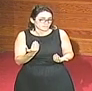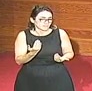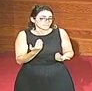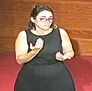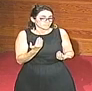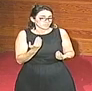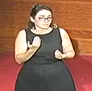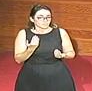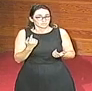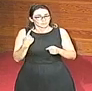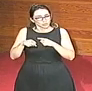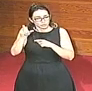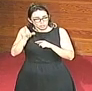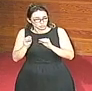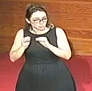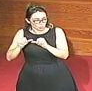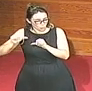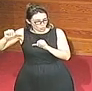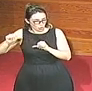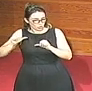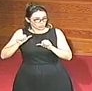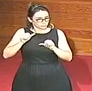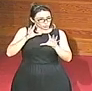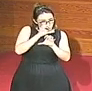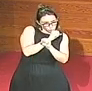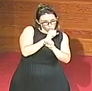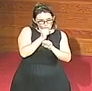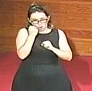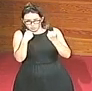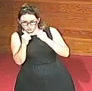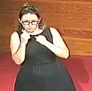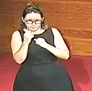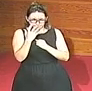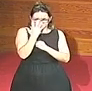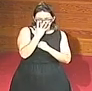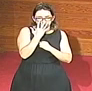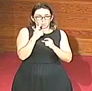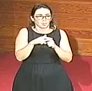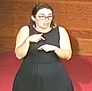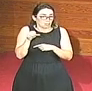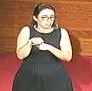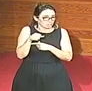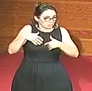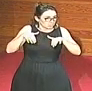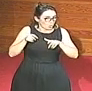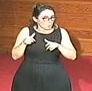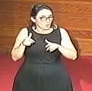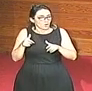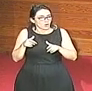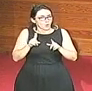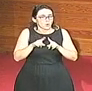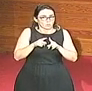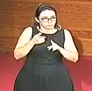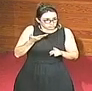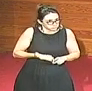acciones opacas de su biografía se pasaron por alto o no se les dio el peso que, en mi opinión, deberían